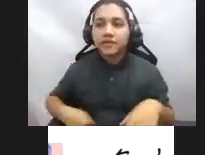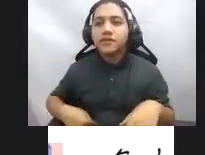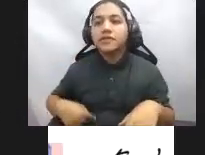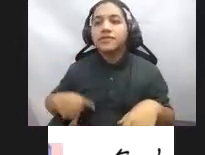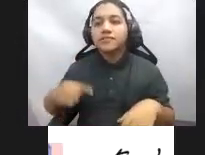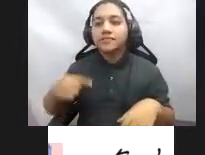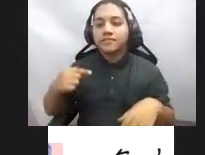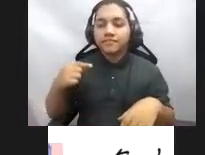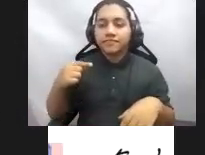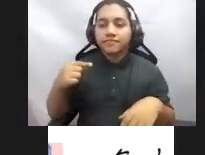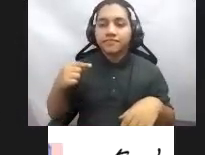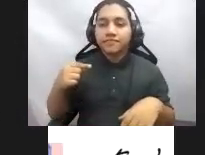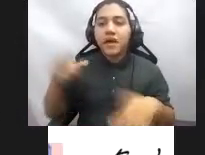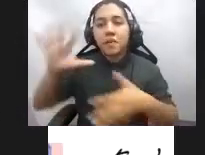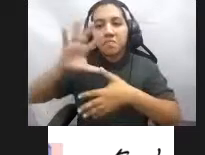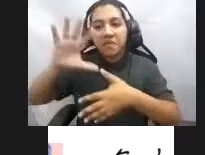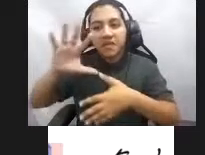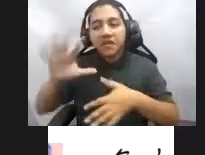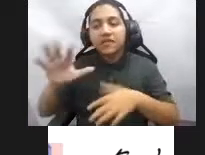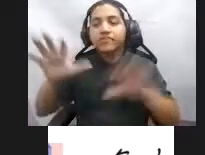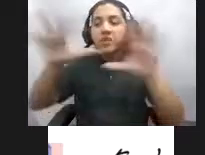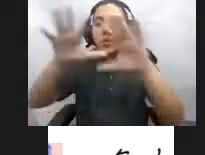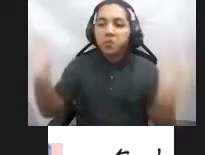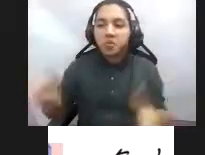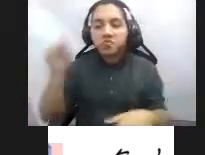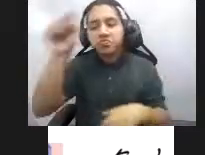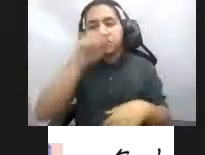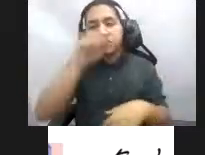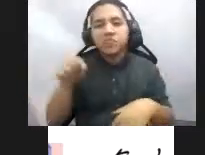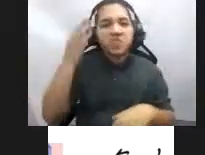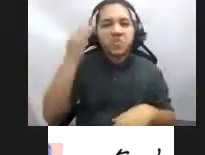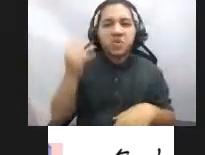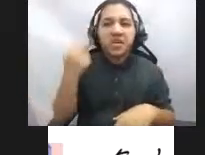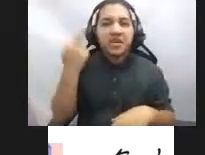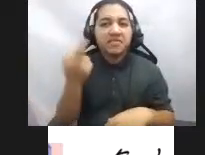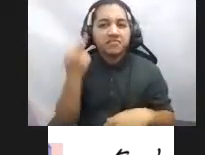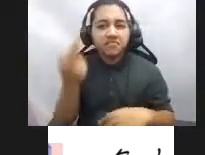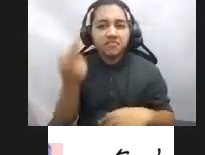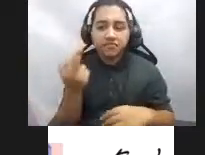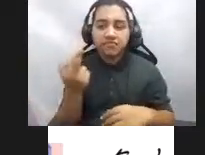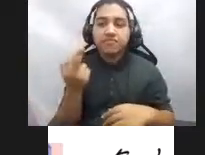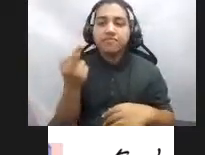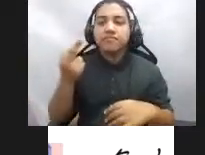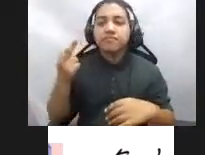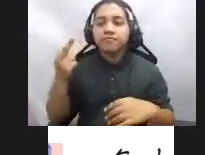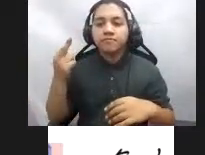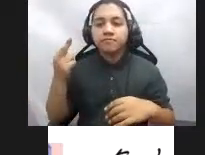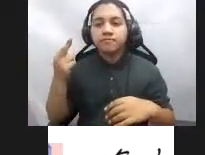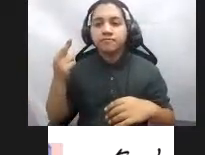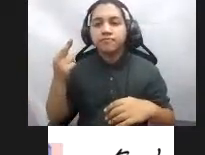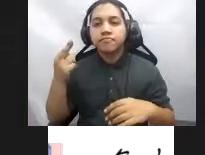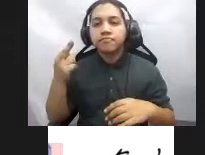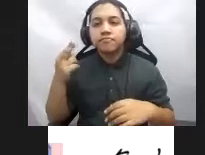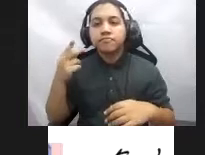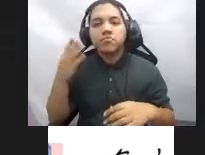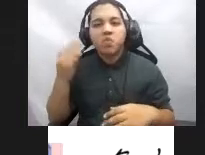otras partes del mundo. ¿Por qué se da? ¿Cuáles son las razones para que se dé esa